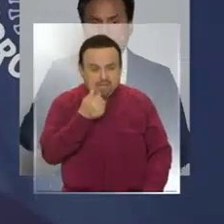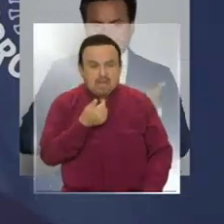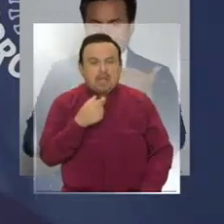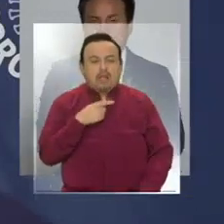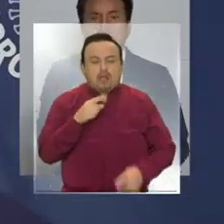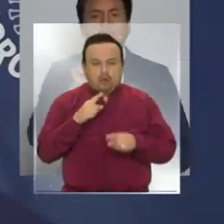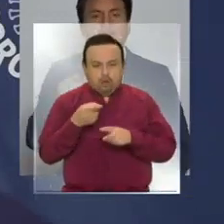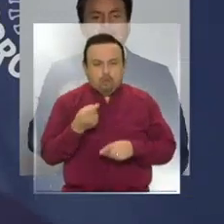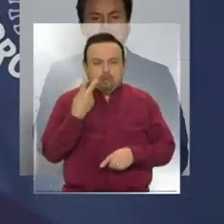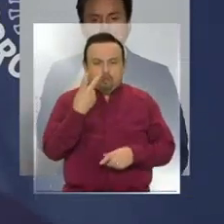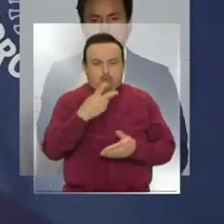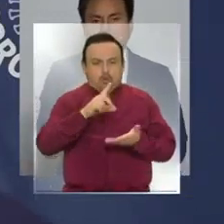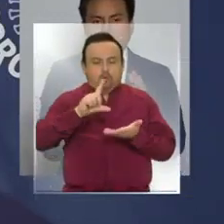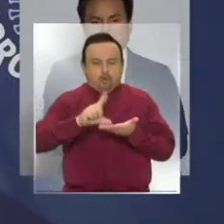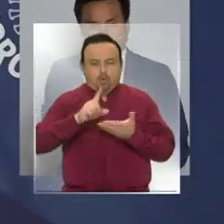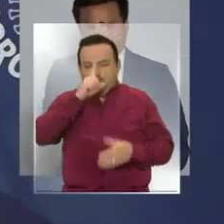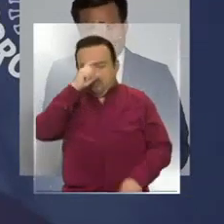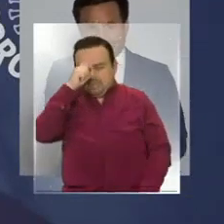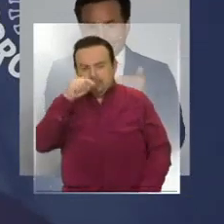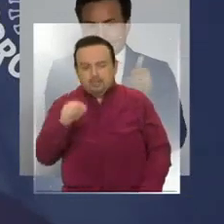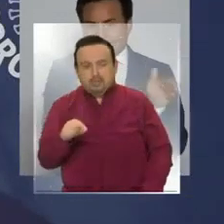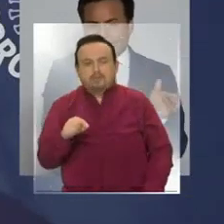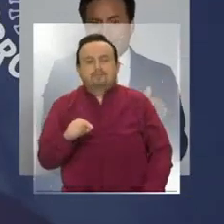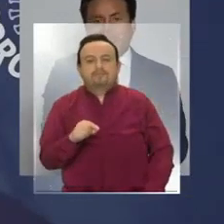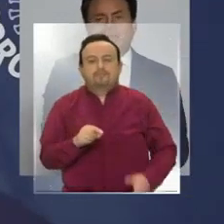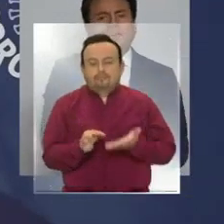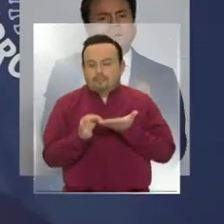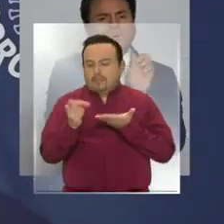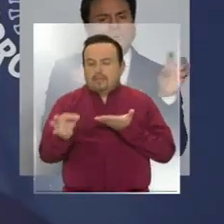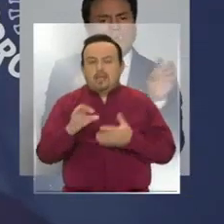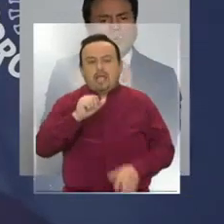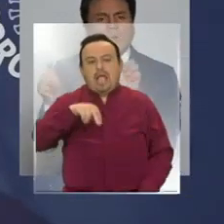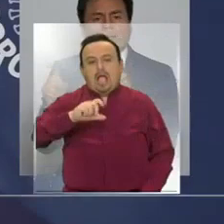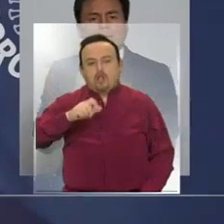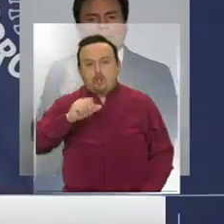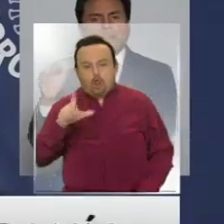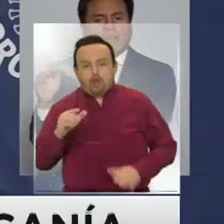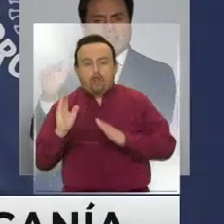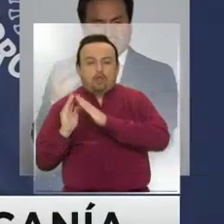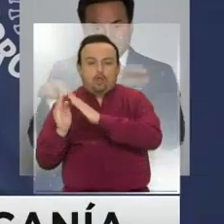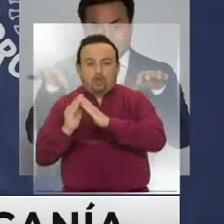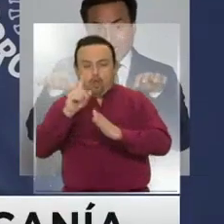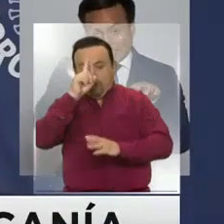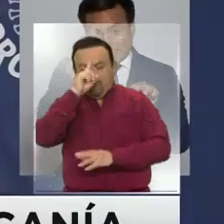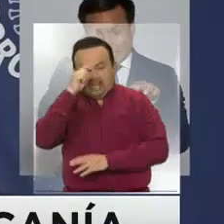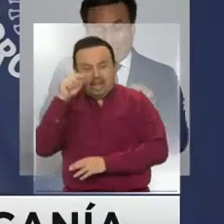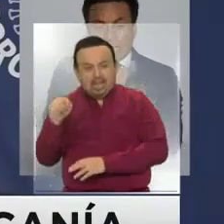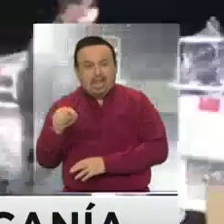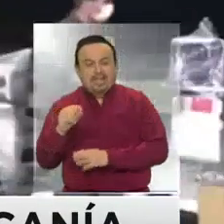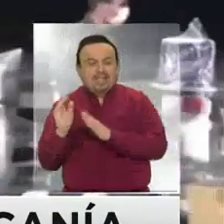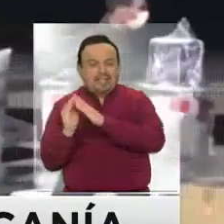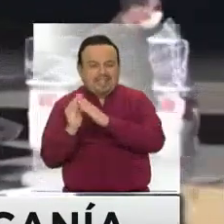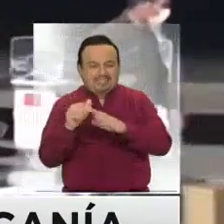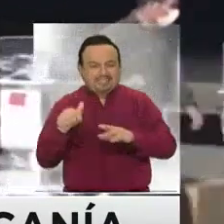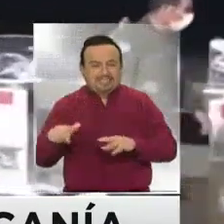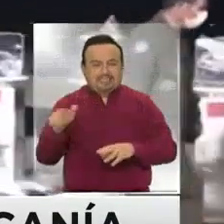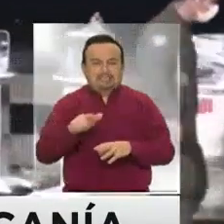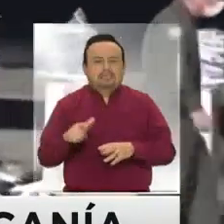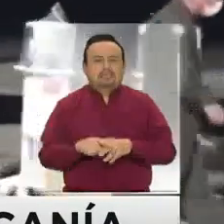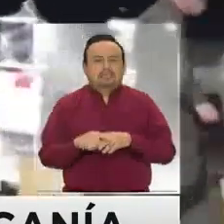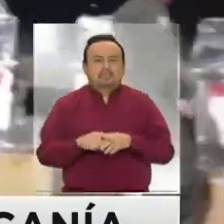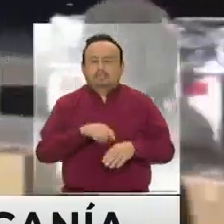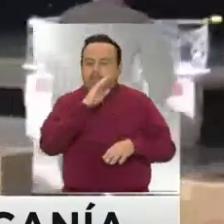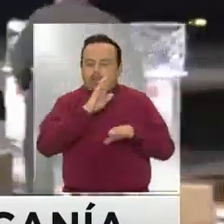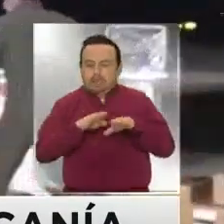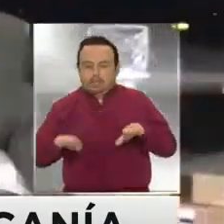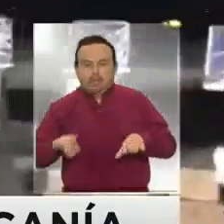funcionar 2 nuevos hospitales, que son el Hospital de Angol y el Hospital de Padre Las Casas, que aportan en su conjunto 26 camas